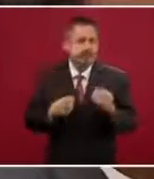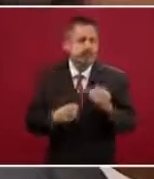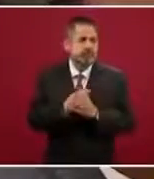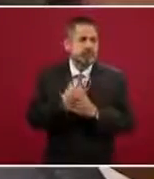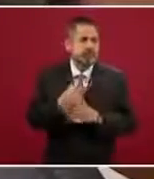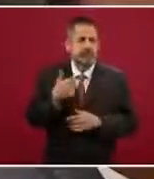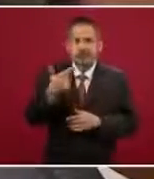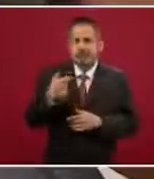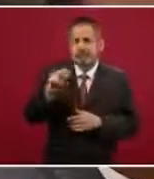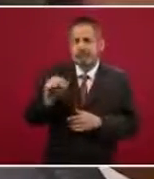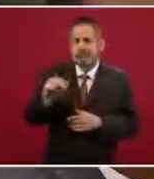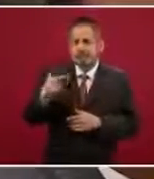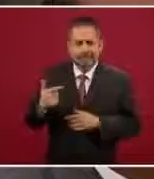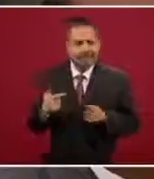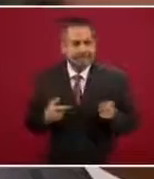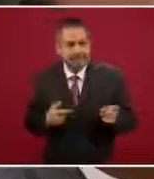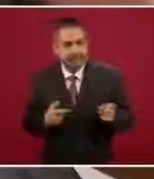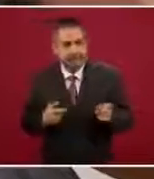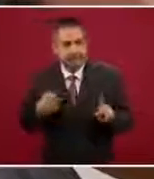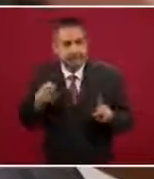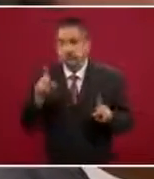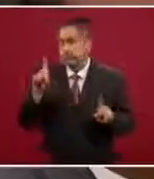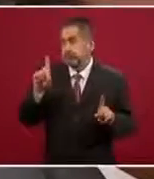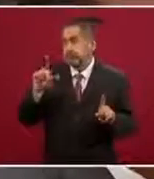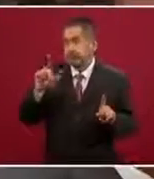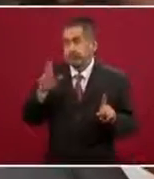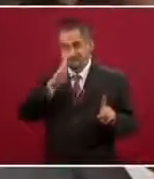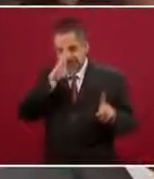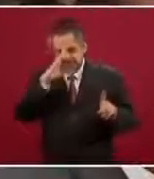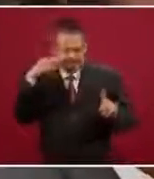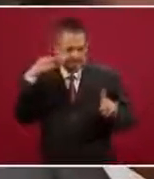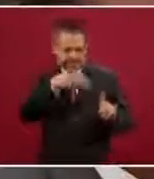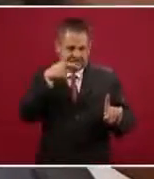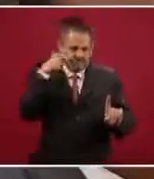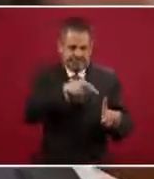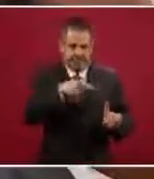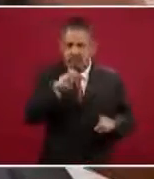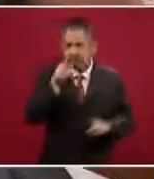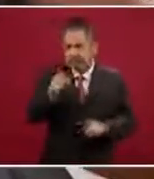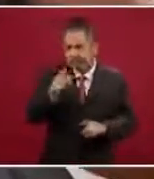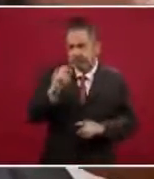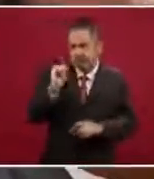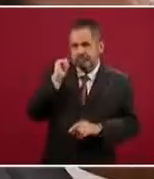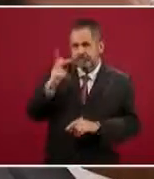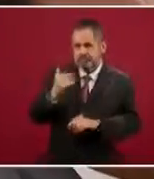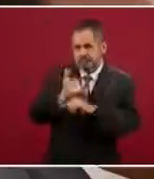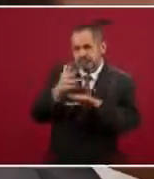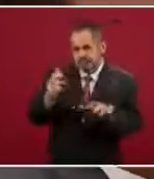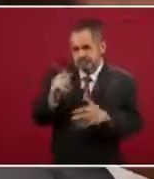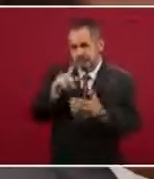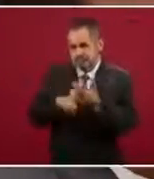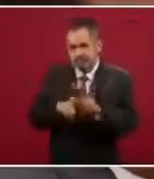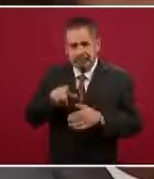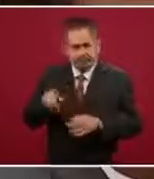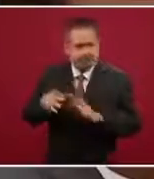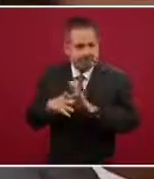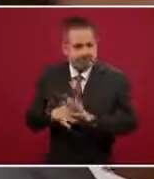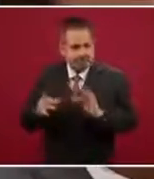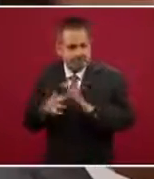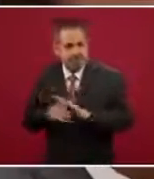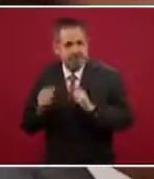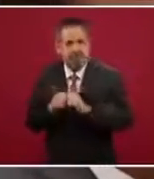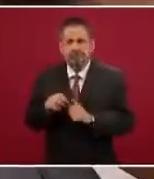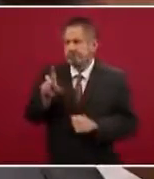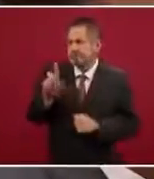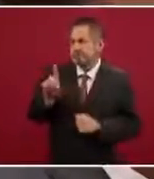es objetivo número uno de la DEA. ¿Usted tiene alguna información sobre esto que se está haciendo con la